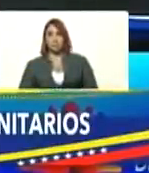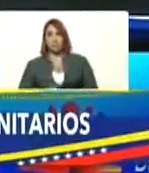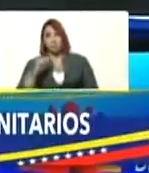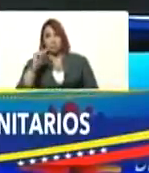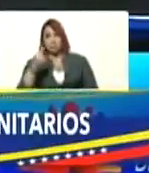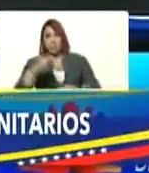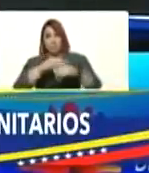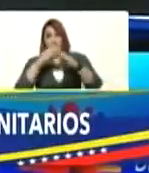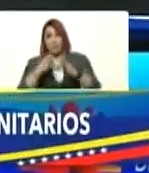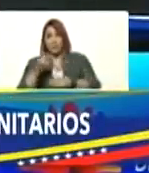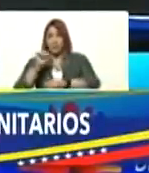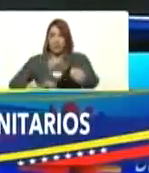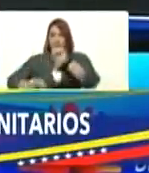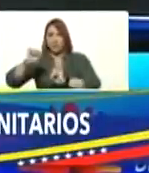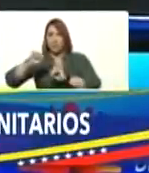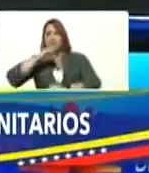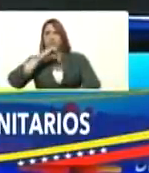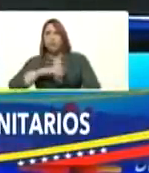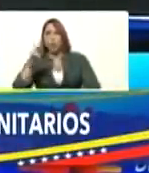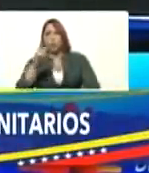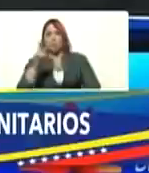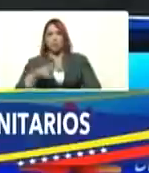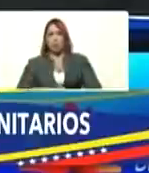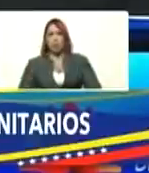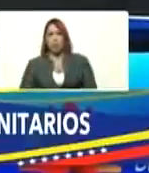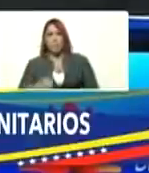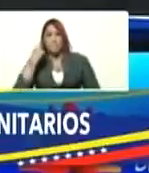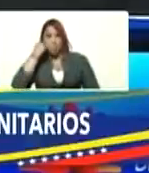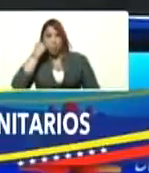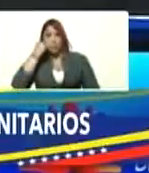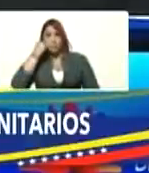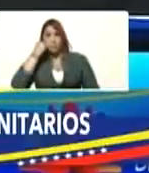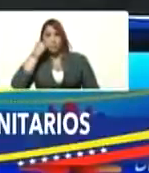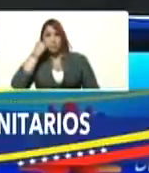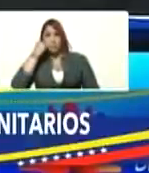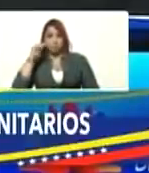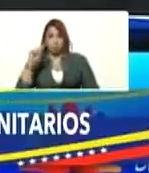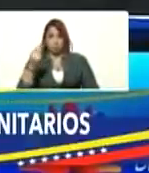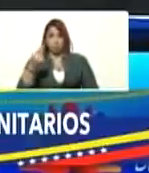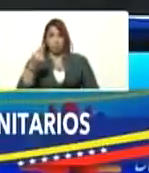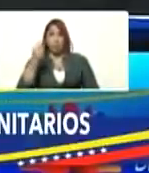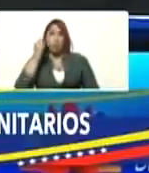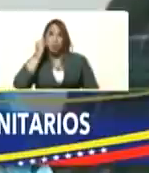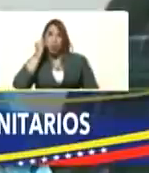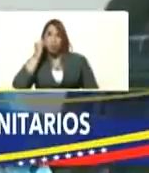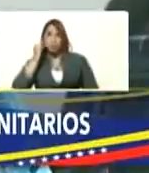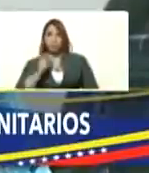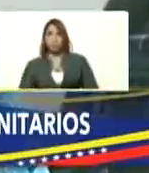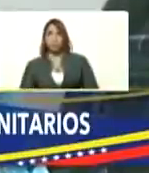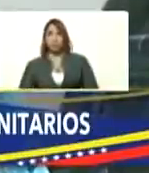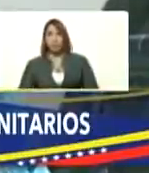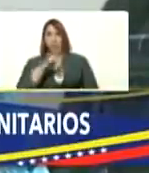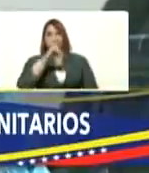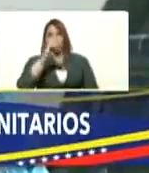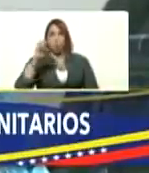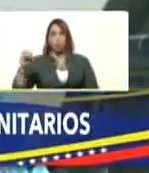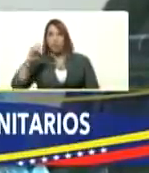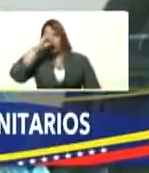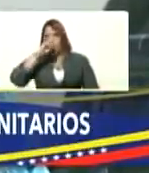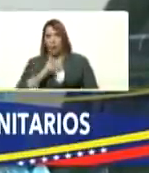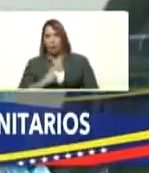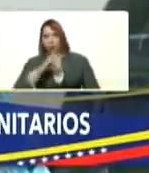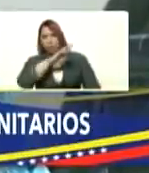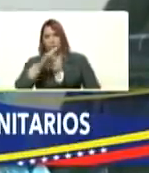primera ministra de defensa de la historia de Venezuela, mujer. La primera mujer en 200 años de república